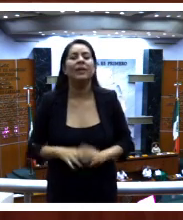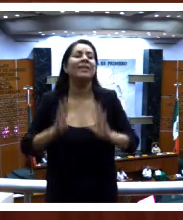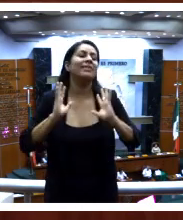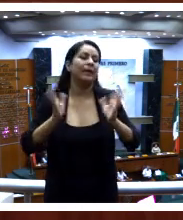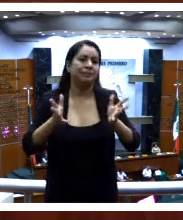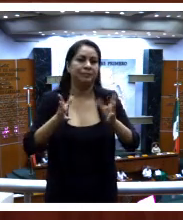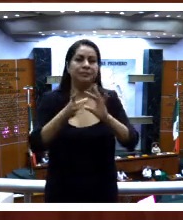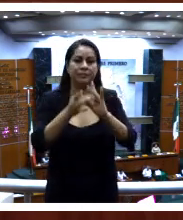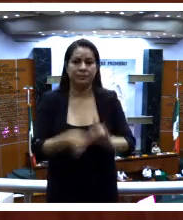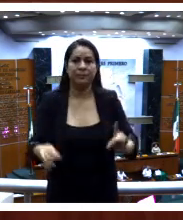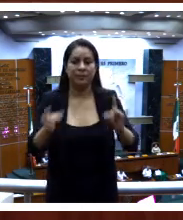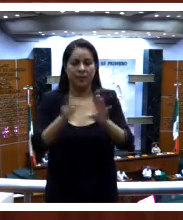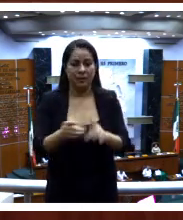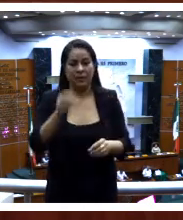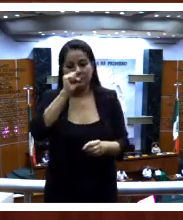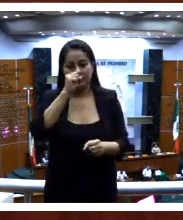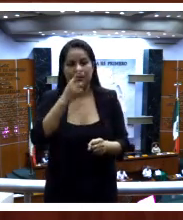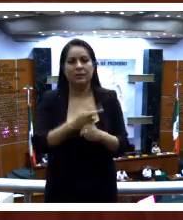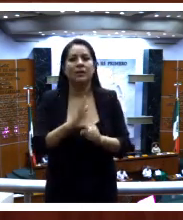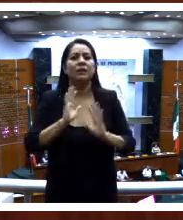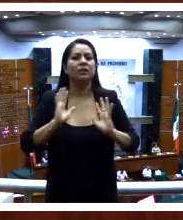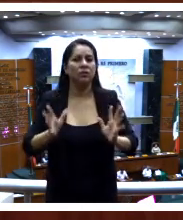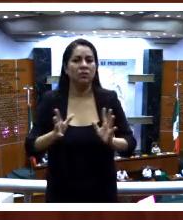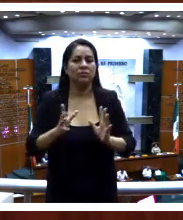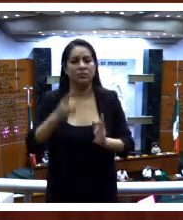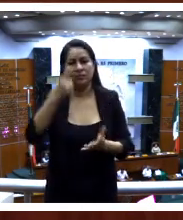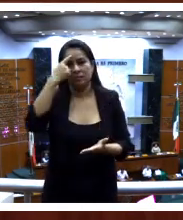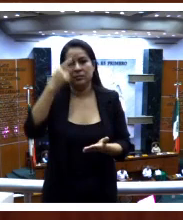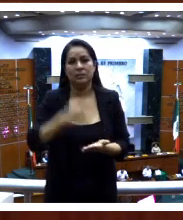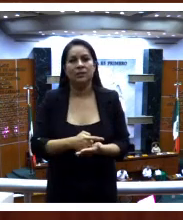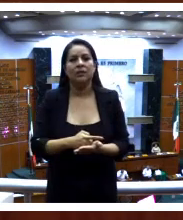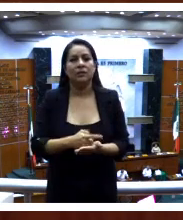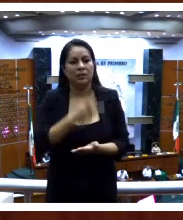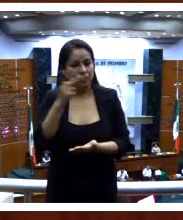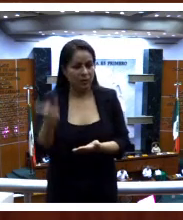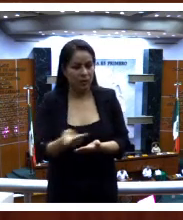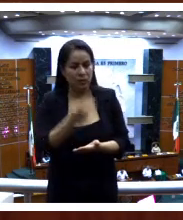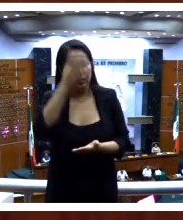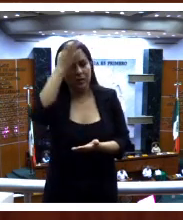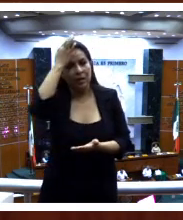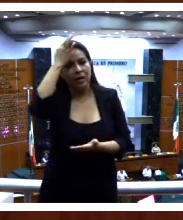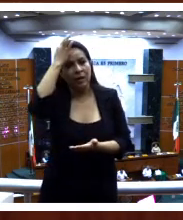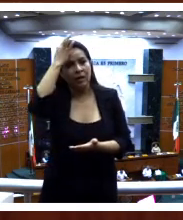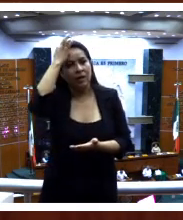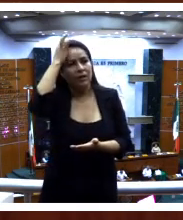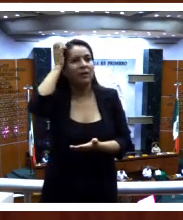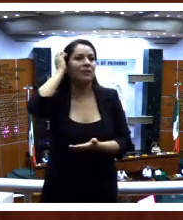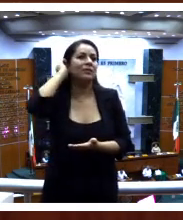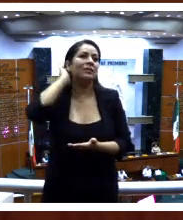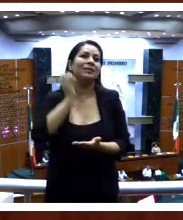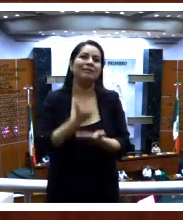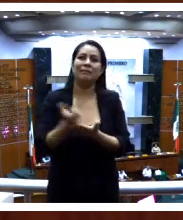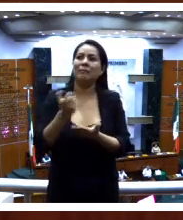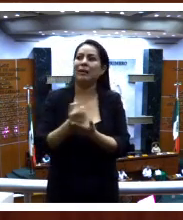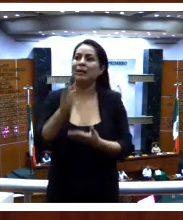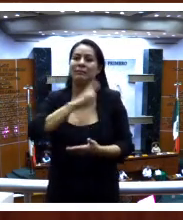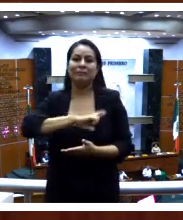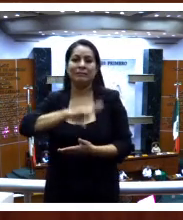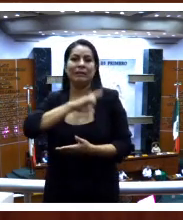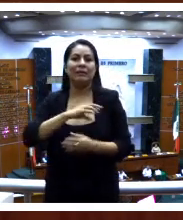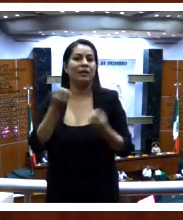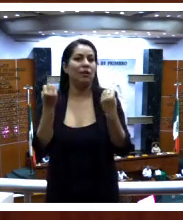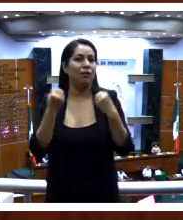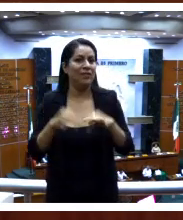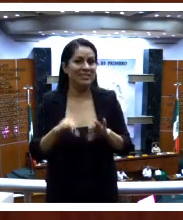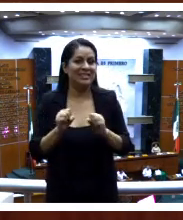Ya también decirle, secretario, yo creo que hay que hacer ese planteamiento, hay que dejar de estar pagando renta de las oficinas